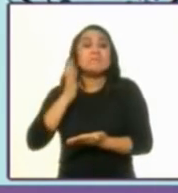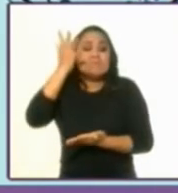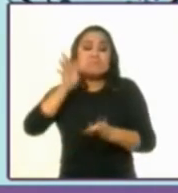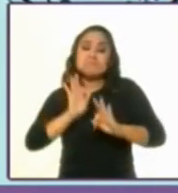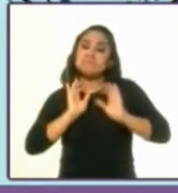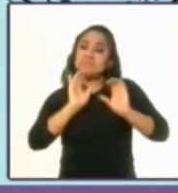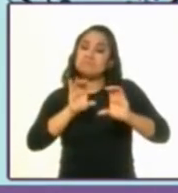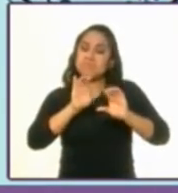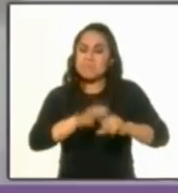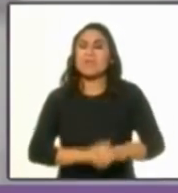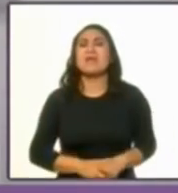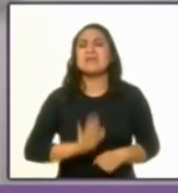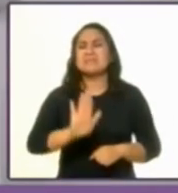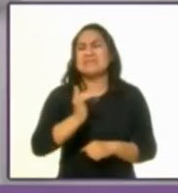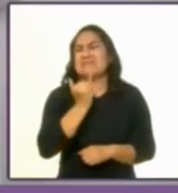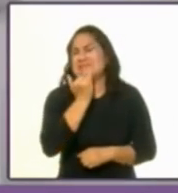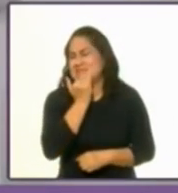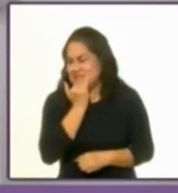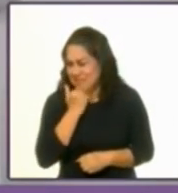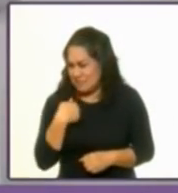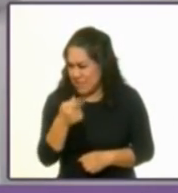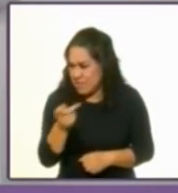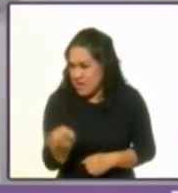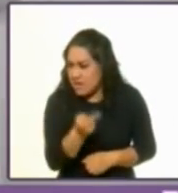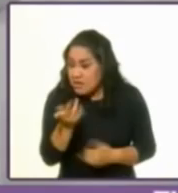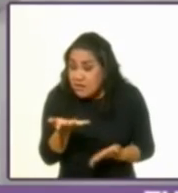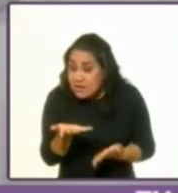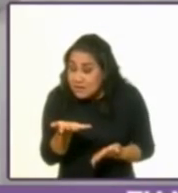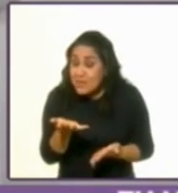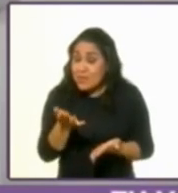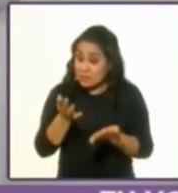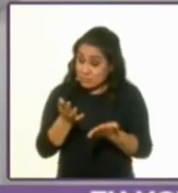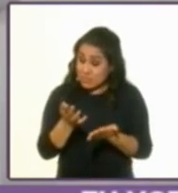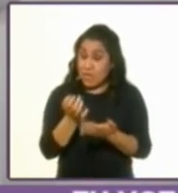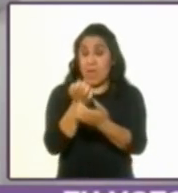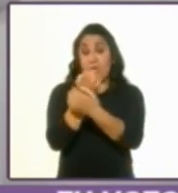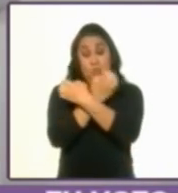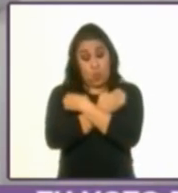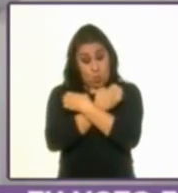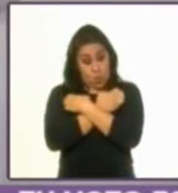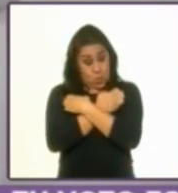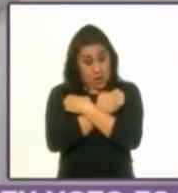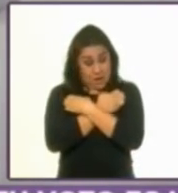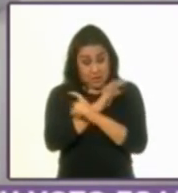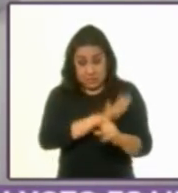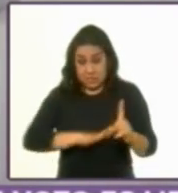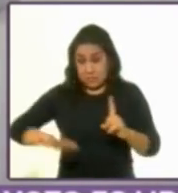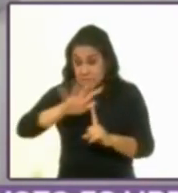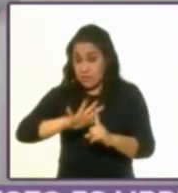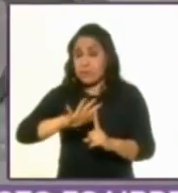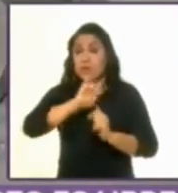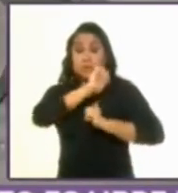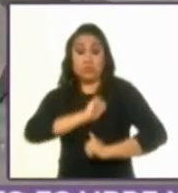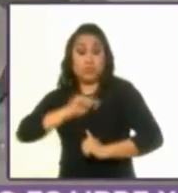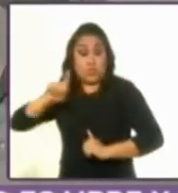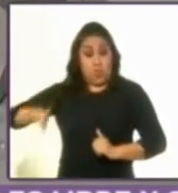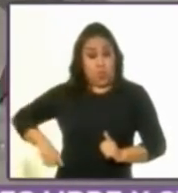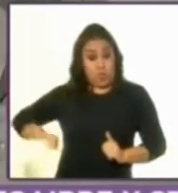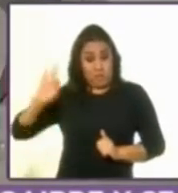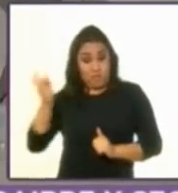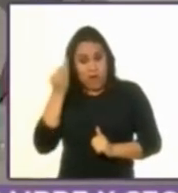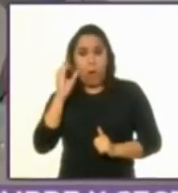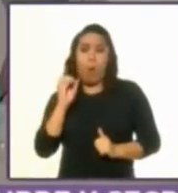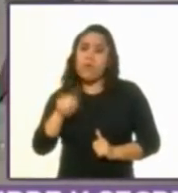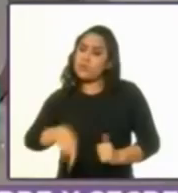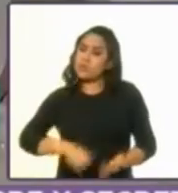mucha maquinista pero van o no a dejar la educación en manos del gobierno federal tiene el uso de la